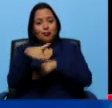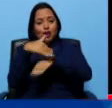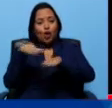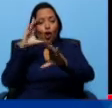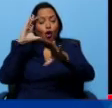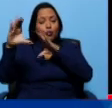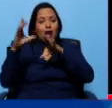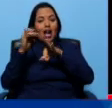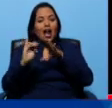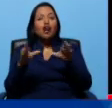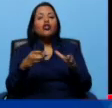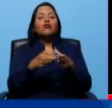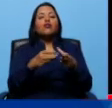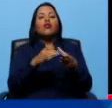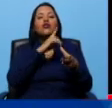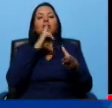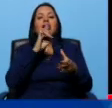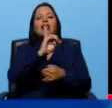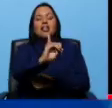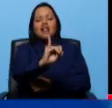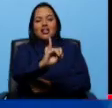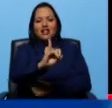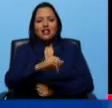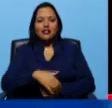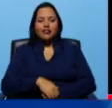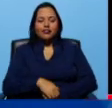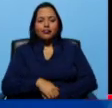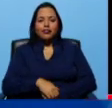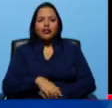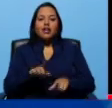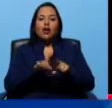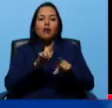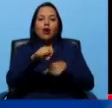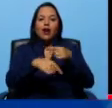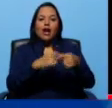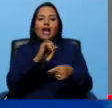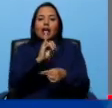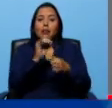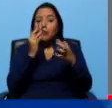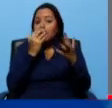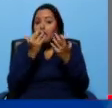La generación I de Ñañez, que es la generación invisible.